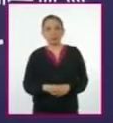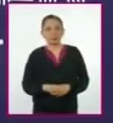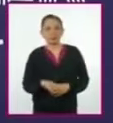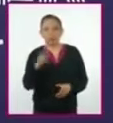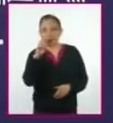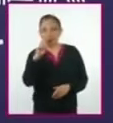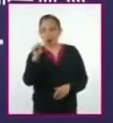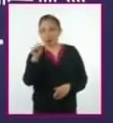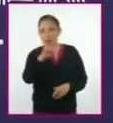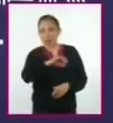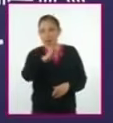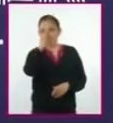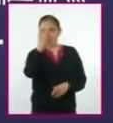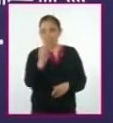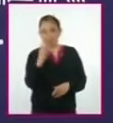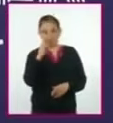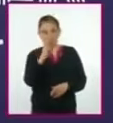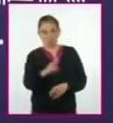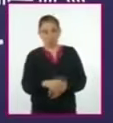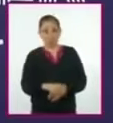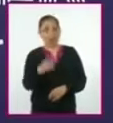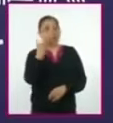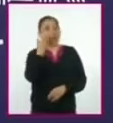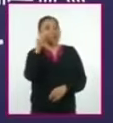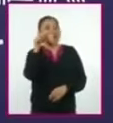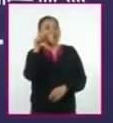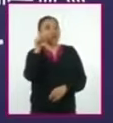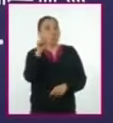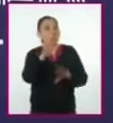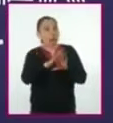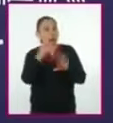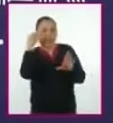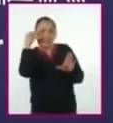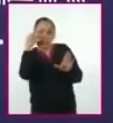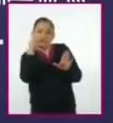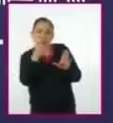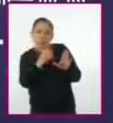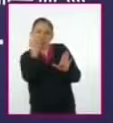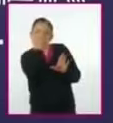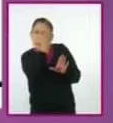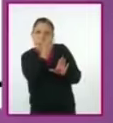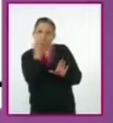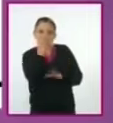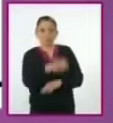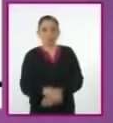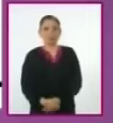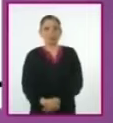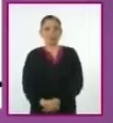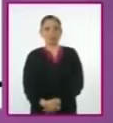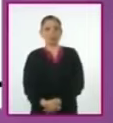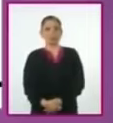Veamos otra imagen enseguida. Quiero que sean más detallistas en esta.